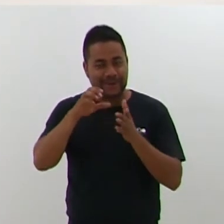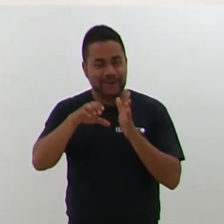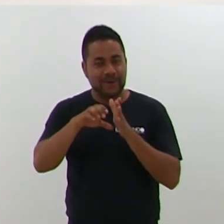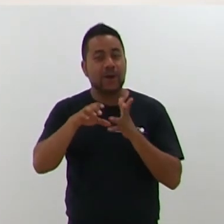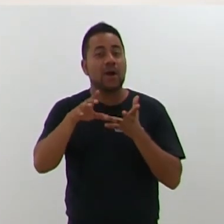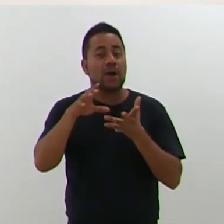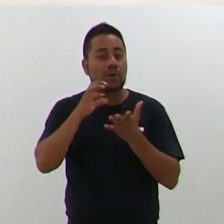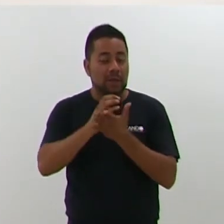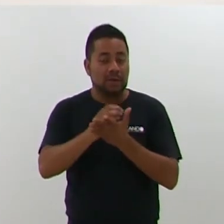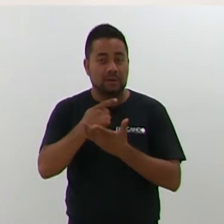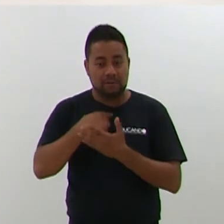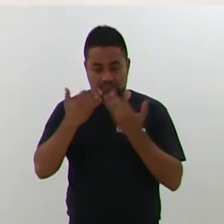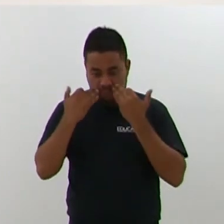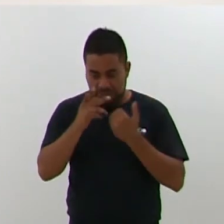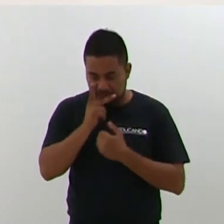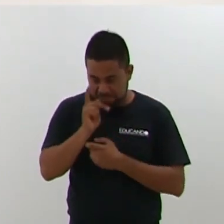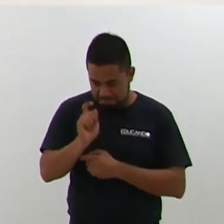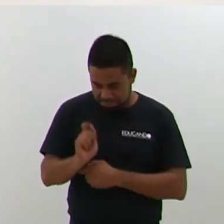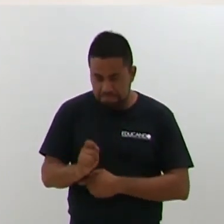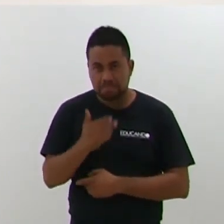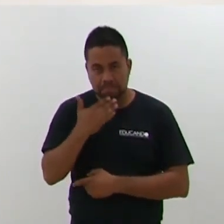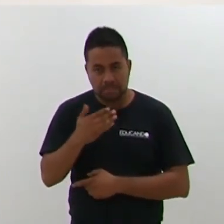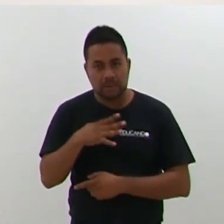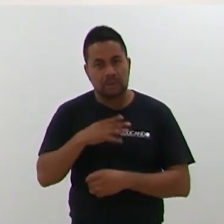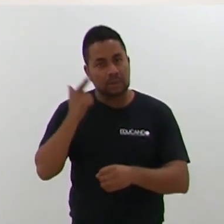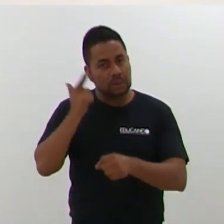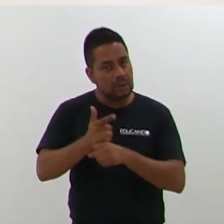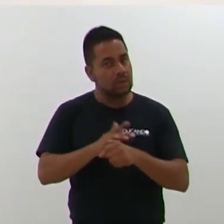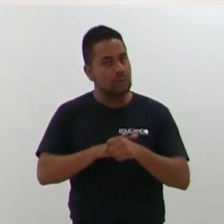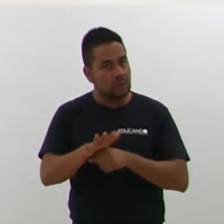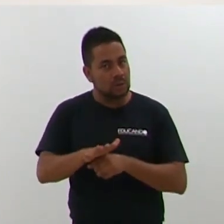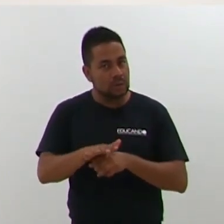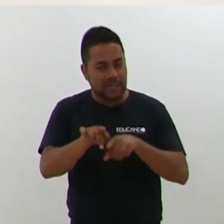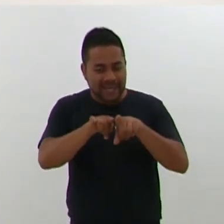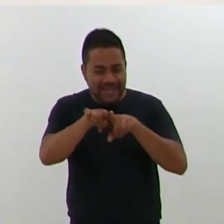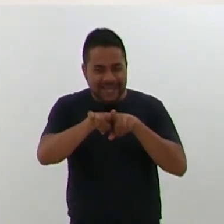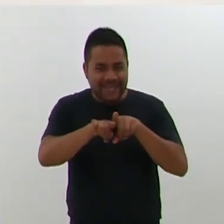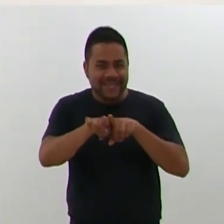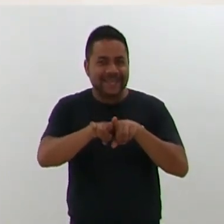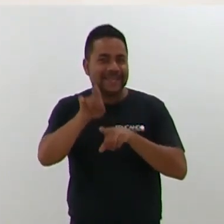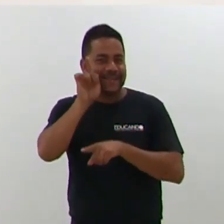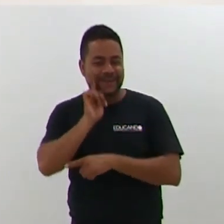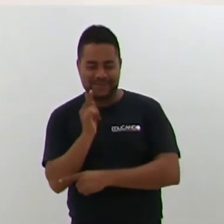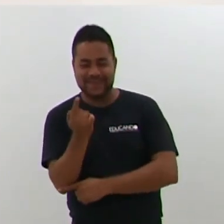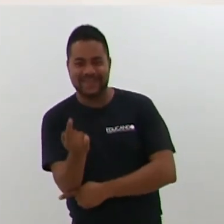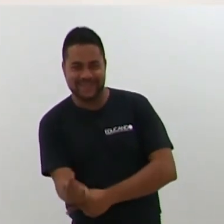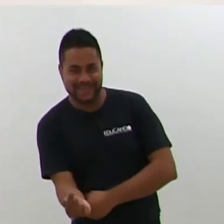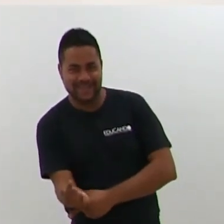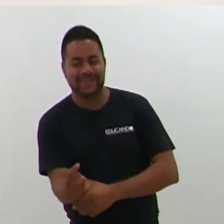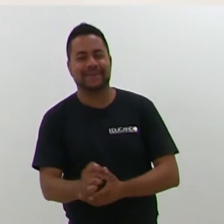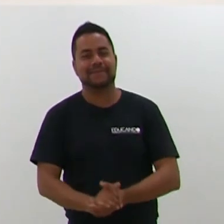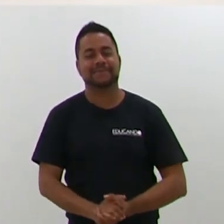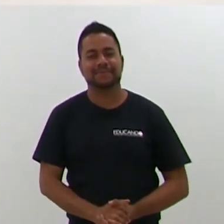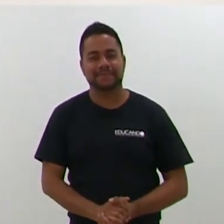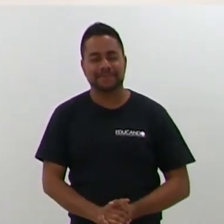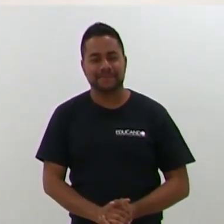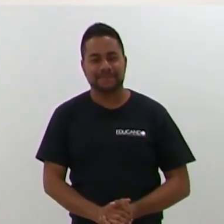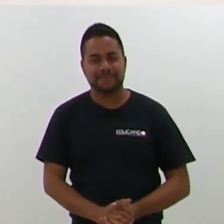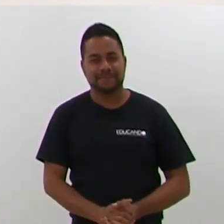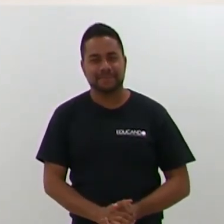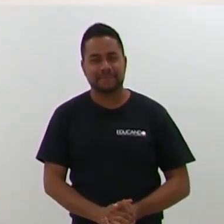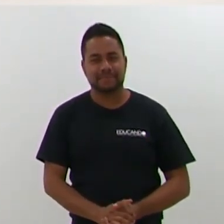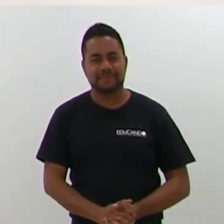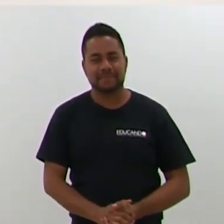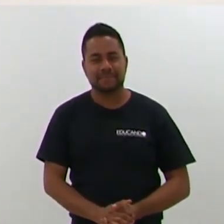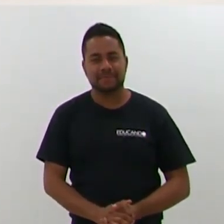bien escritas esas palabras, ¿verdad? Encontramos a hermanita, encontramos